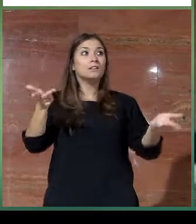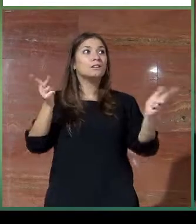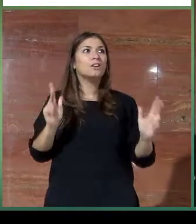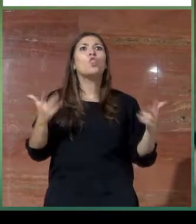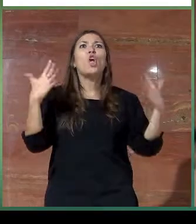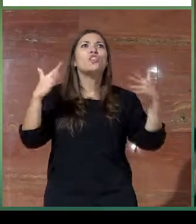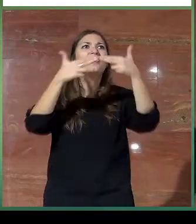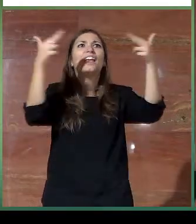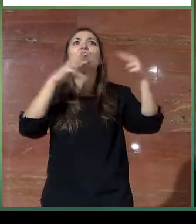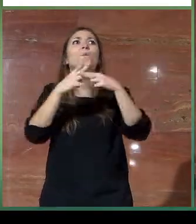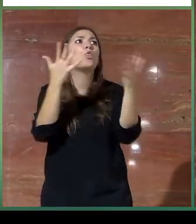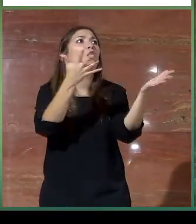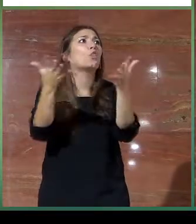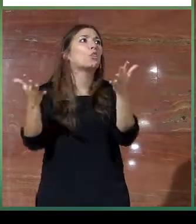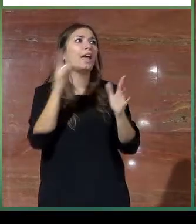pues...